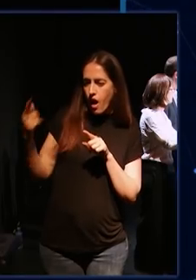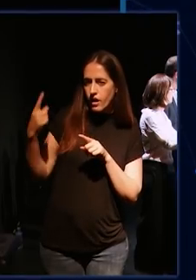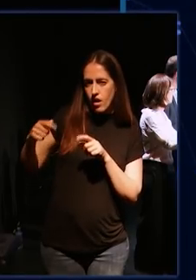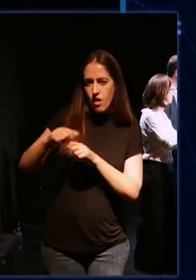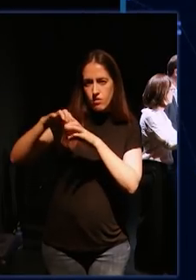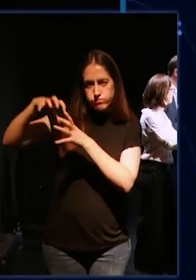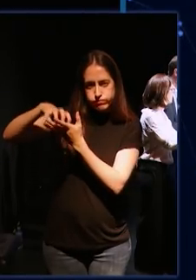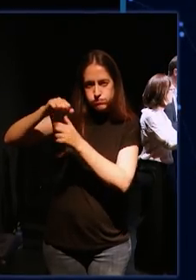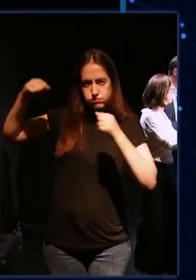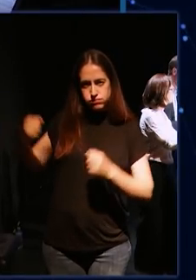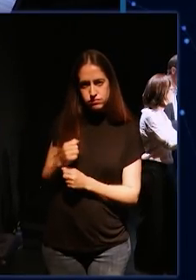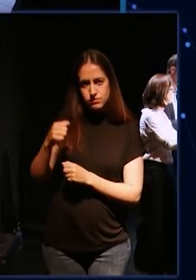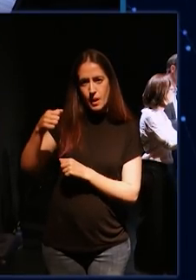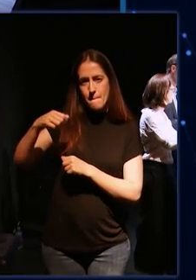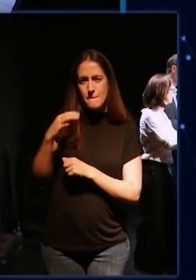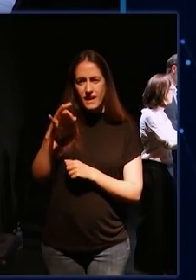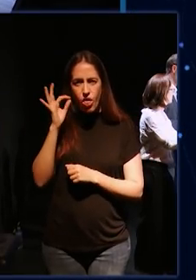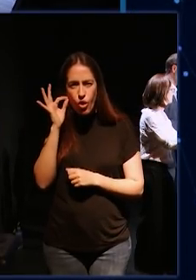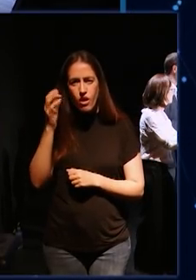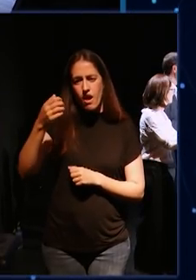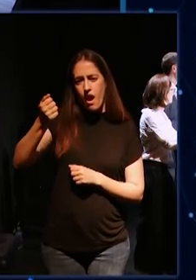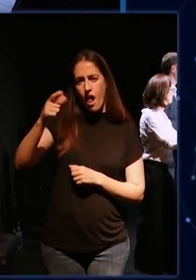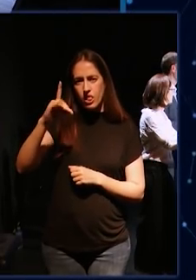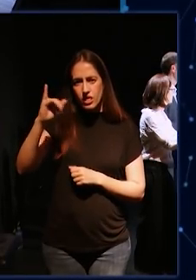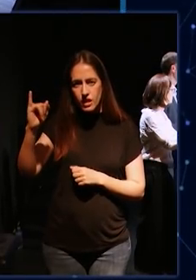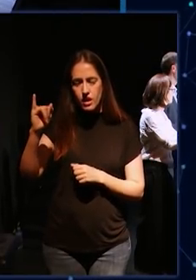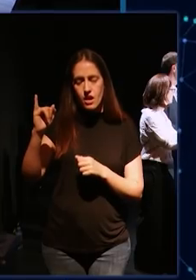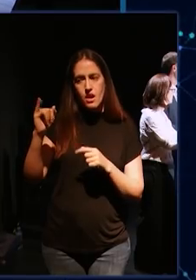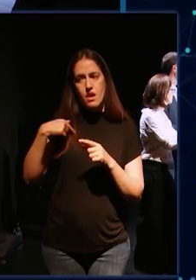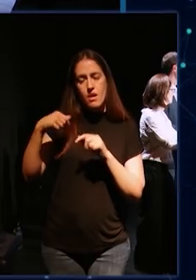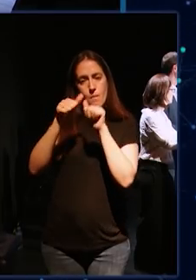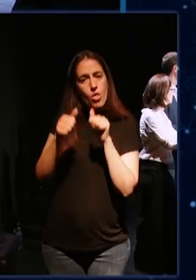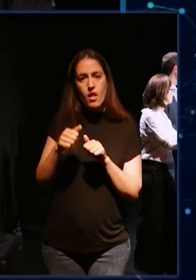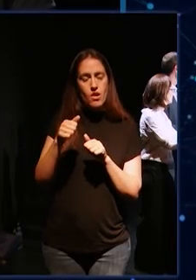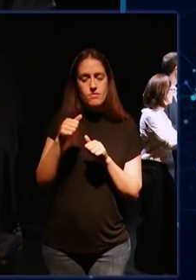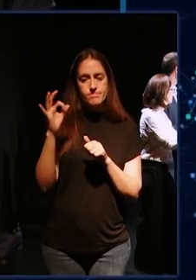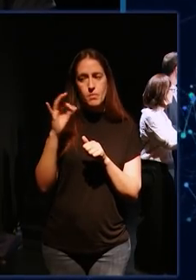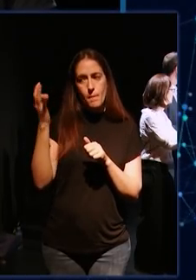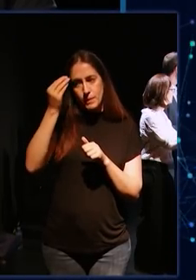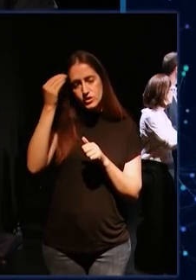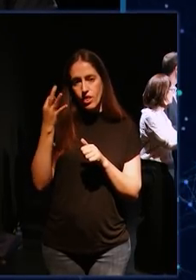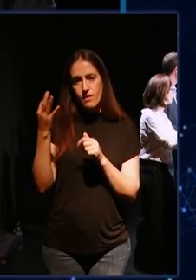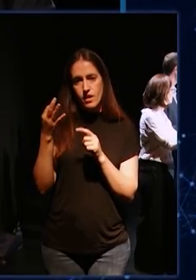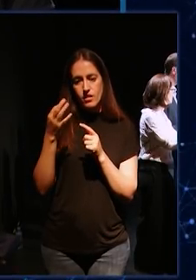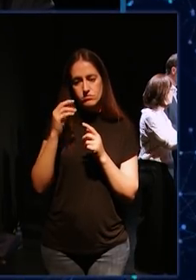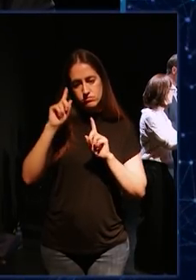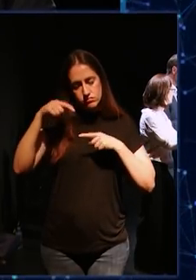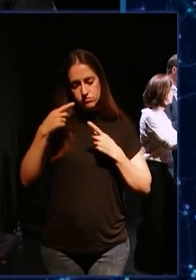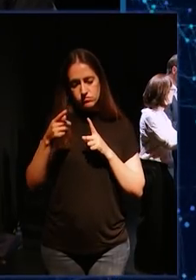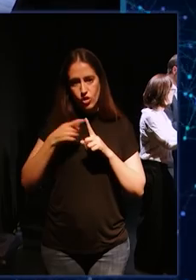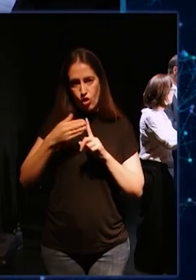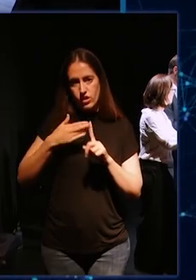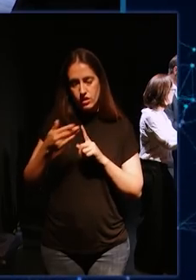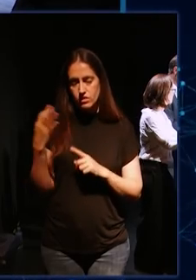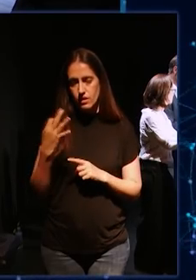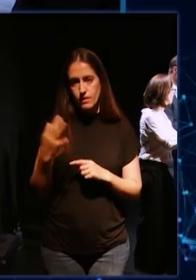y todas estas cosas. Entonces, yo no creo en este modelo. Yo creo que te lo tenías que replantear esa afirmación. Josep Quesada, els socialistes. Sí,